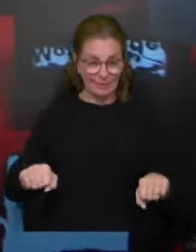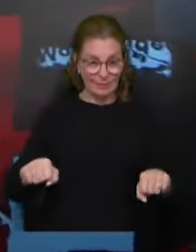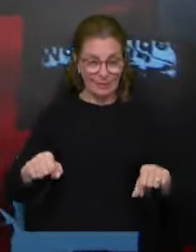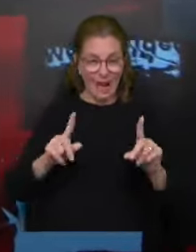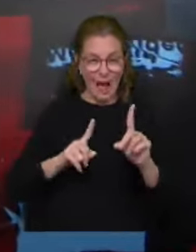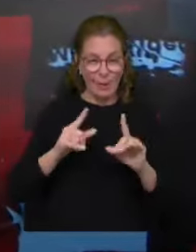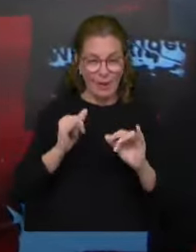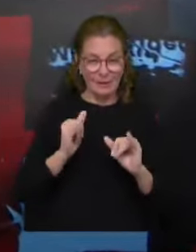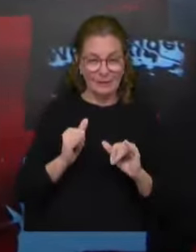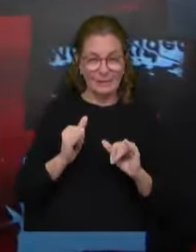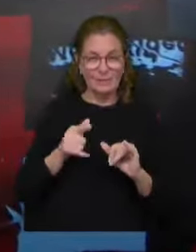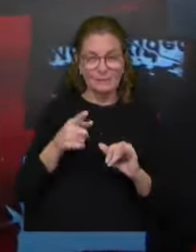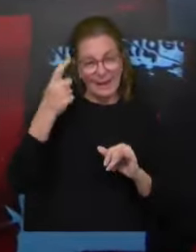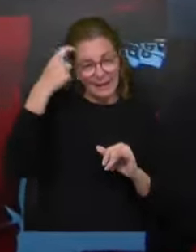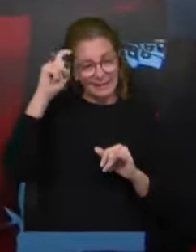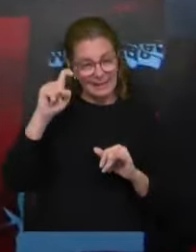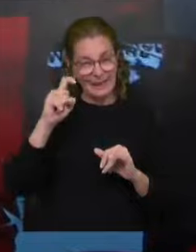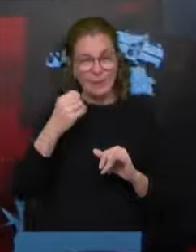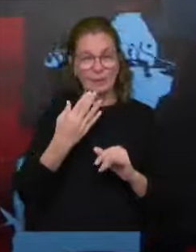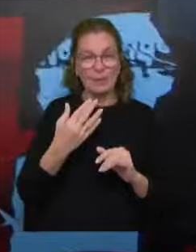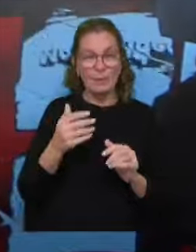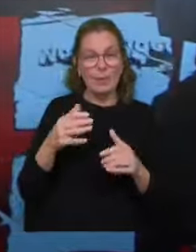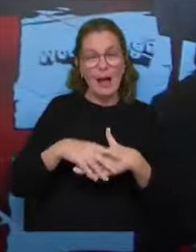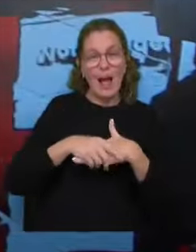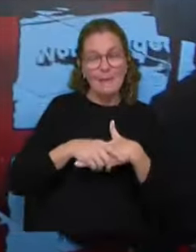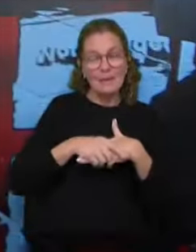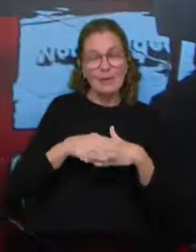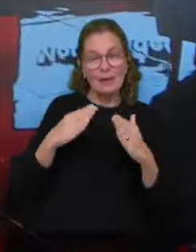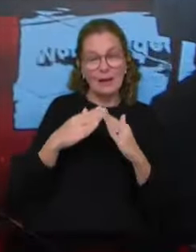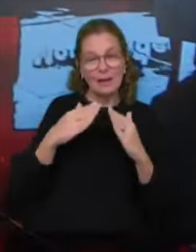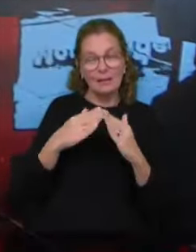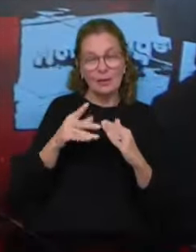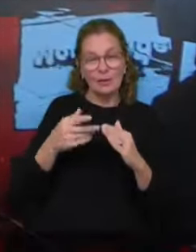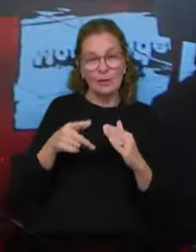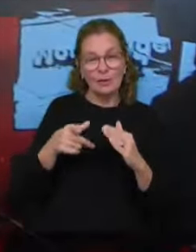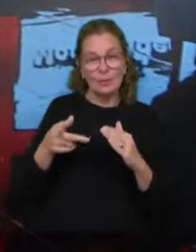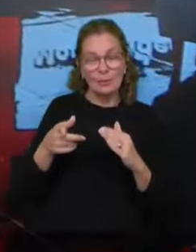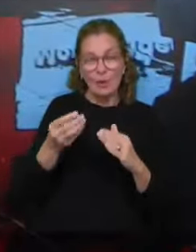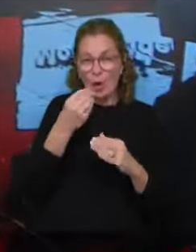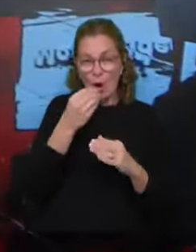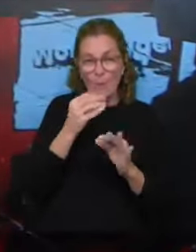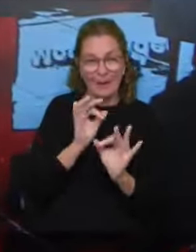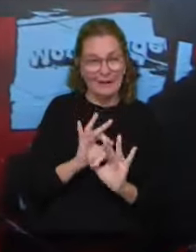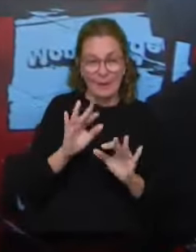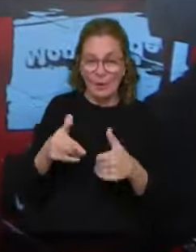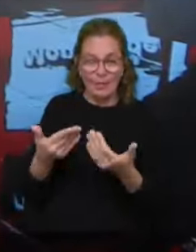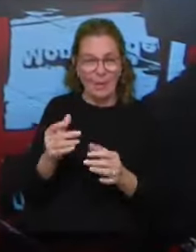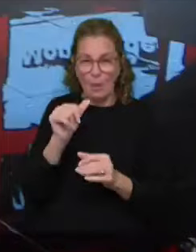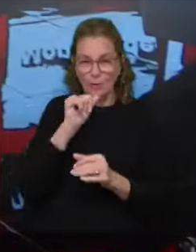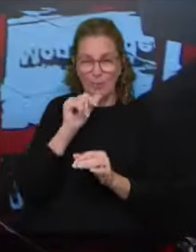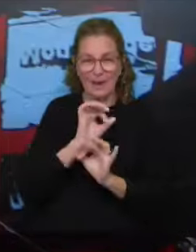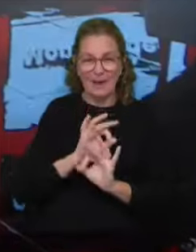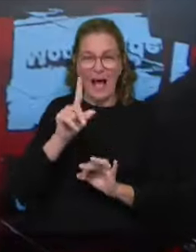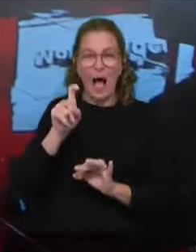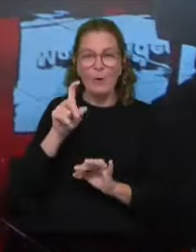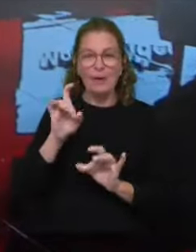algo así. Esa es la idea, porque estamos con amigos de la casa. Pero nosotros no le damos nada de comer, chiquilines, no, ni de tomar. Solo